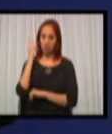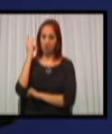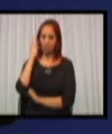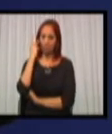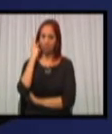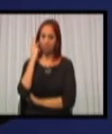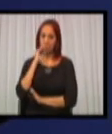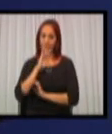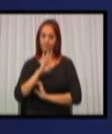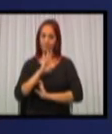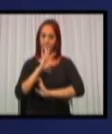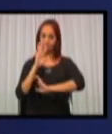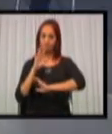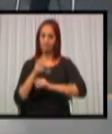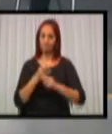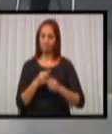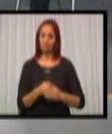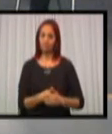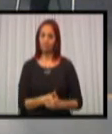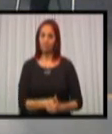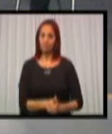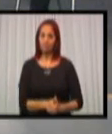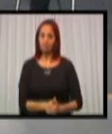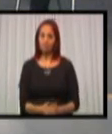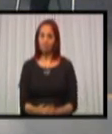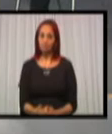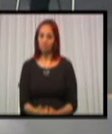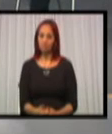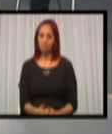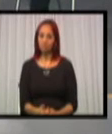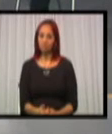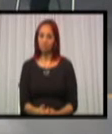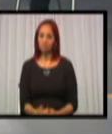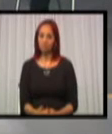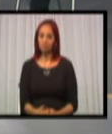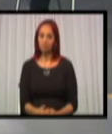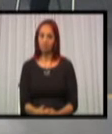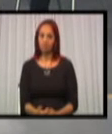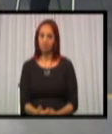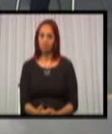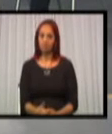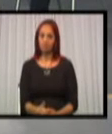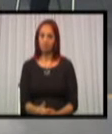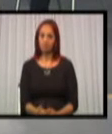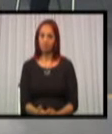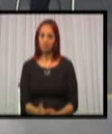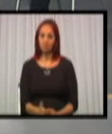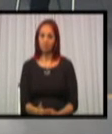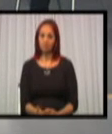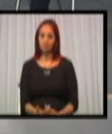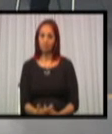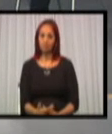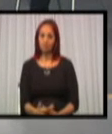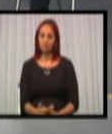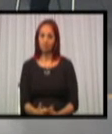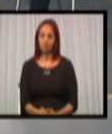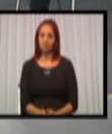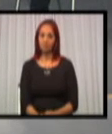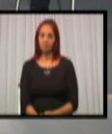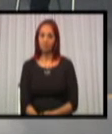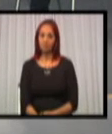transparente en la administración pública. Muy bien. Don Edgar. Gracias. Sí, desde el Frente Amplio es política,